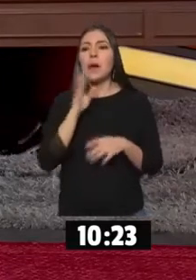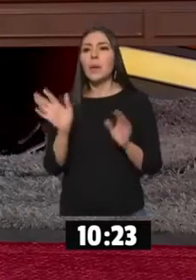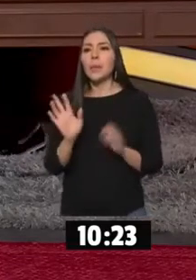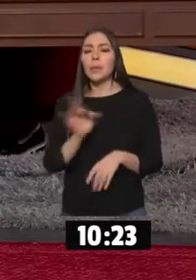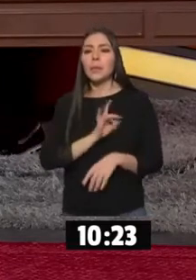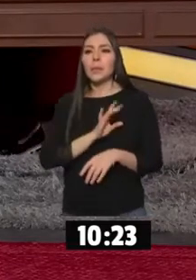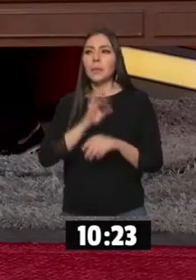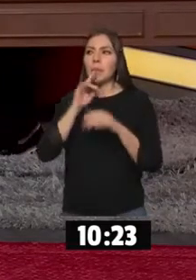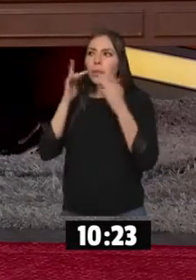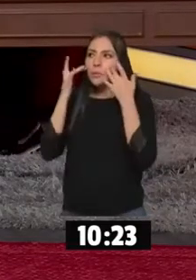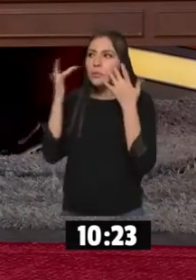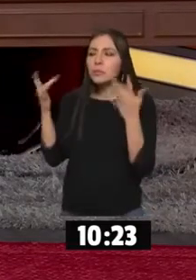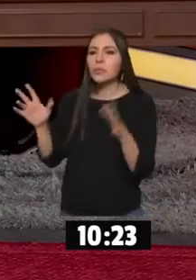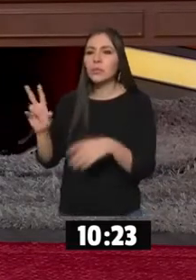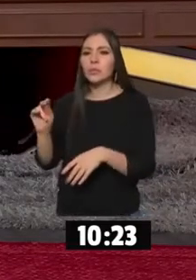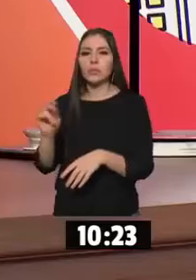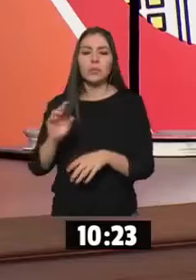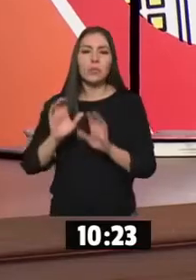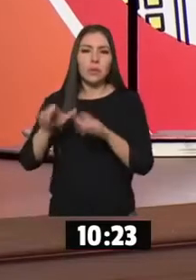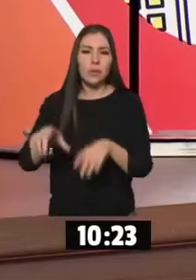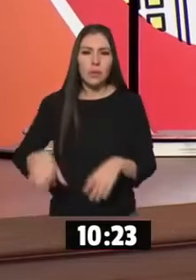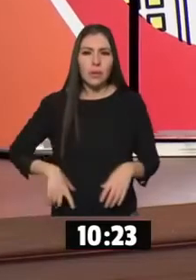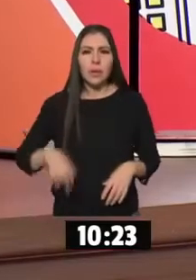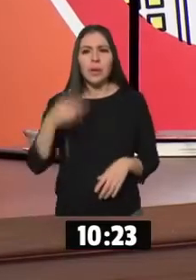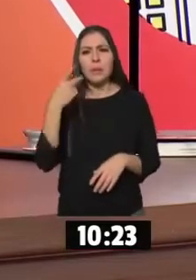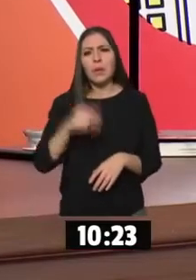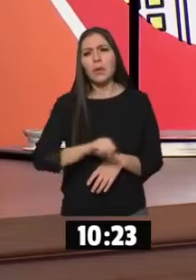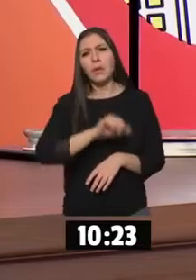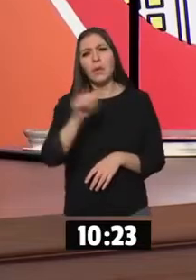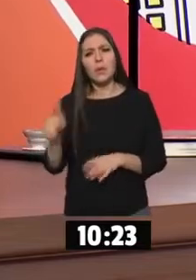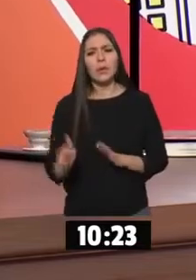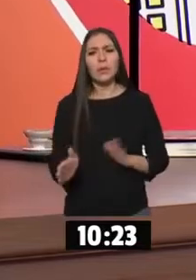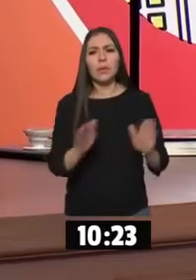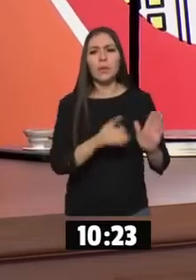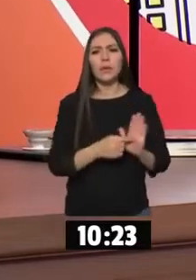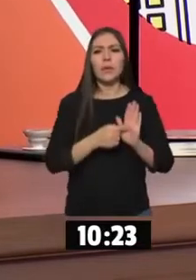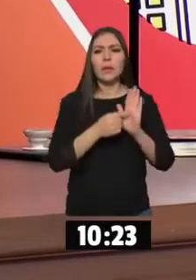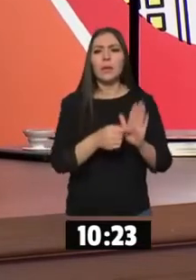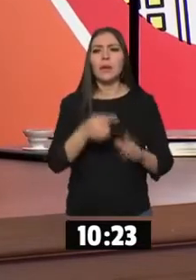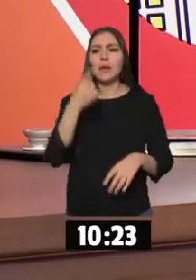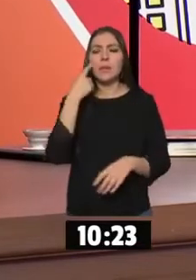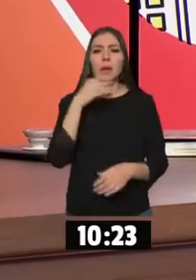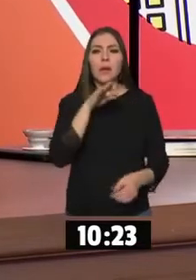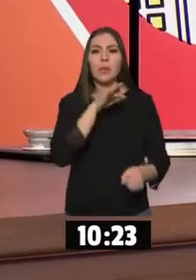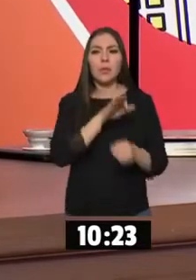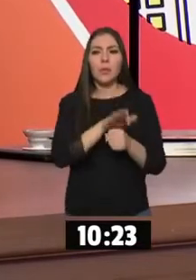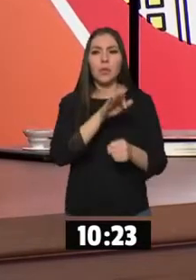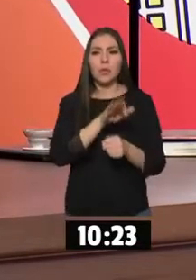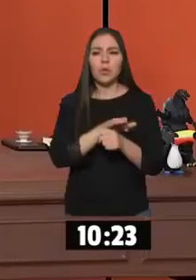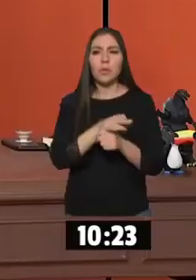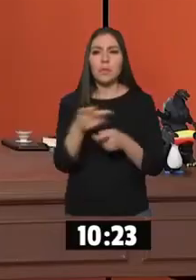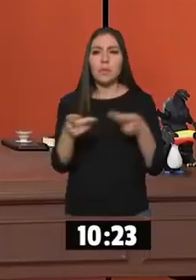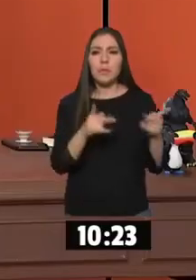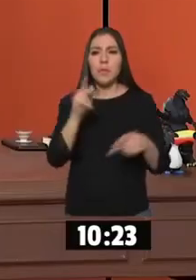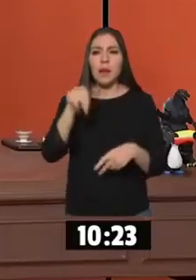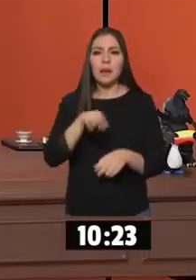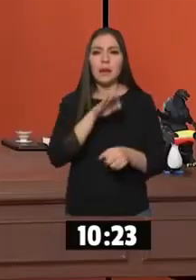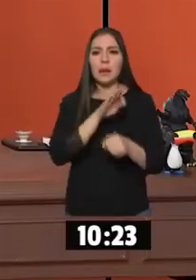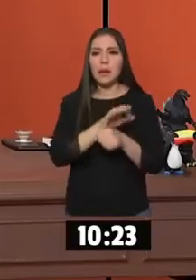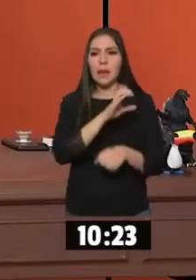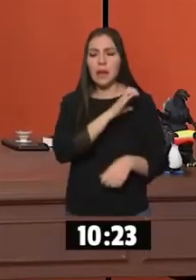ahora, se presentó por parte de ANLO una estrategia de protección para los candidatos.